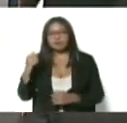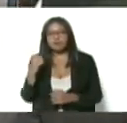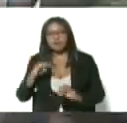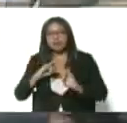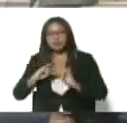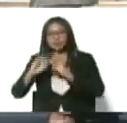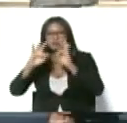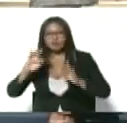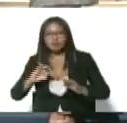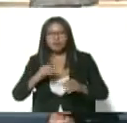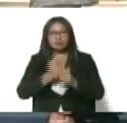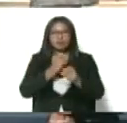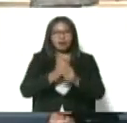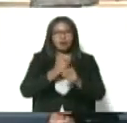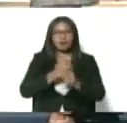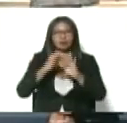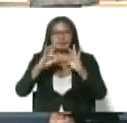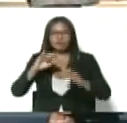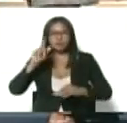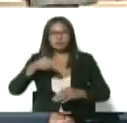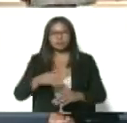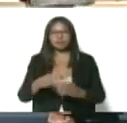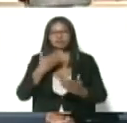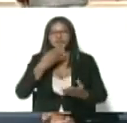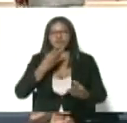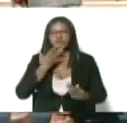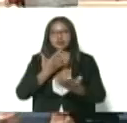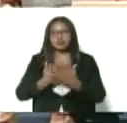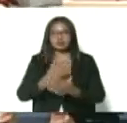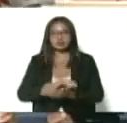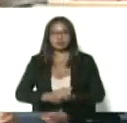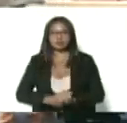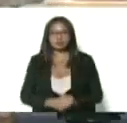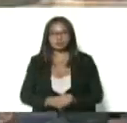trabajo y expresión del proyecto de ley muchas gracias gracias